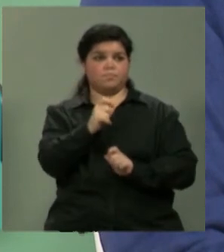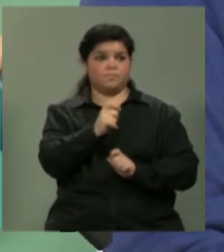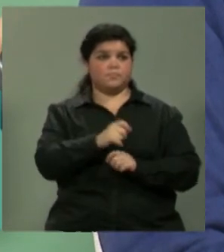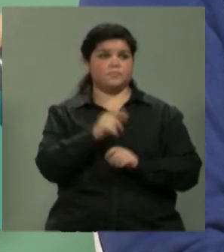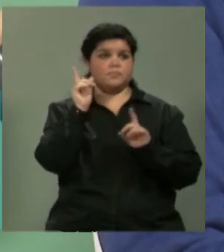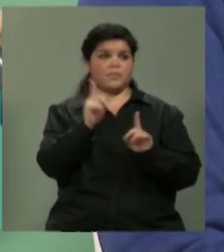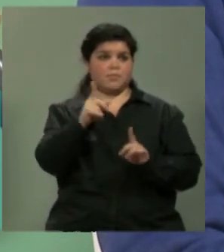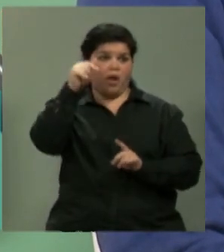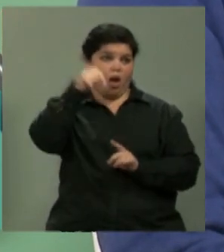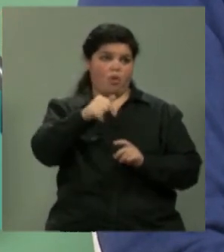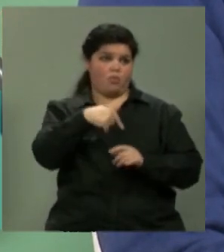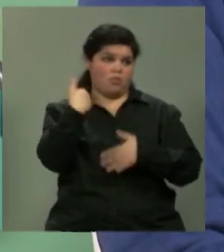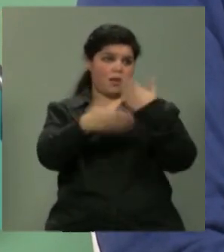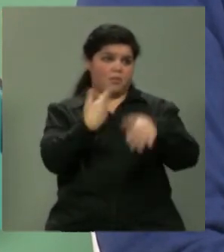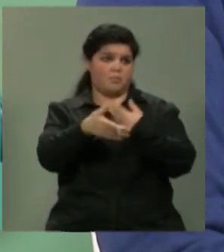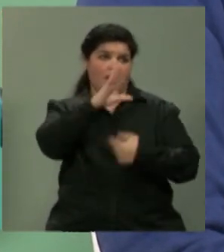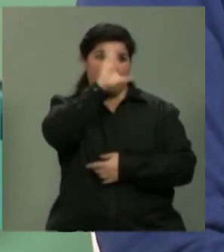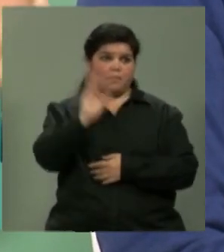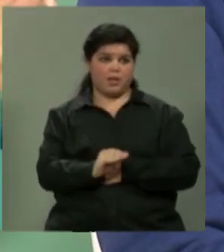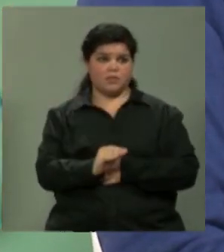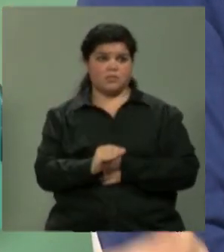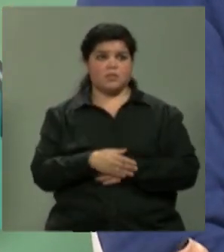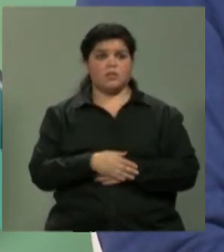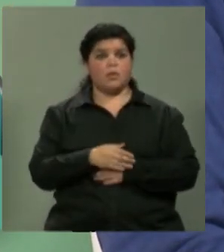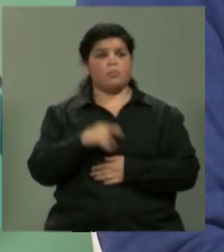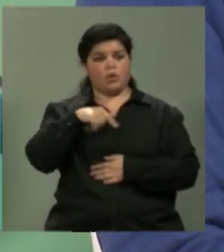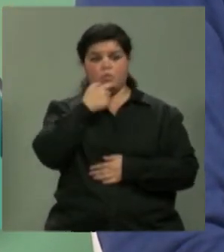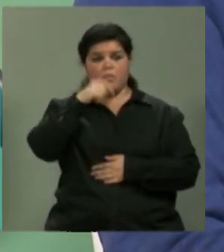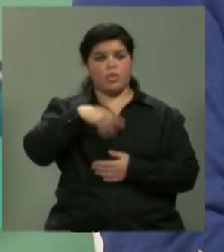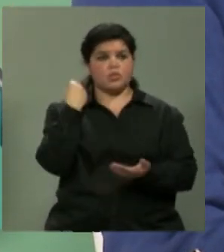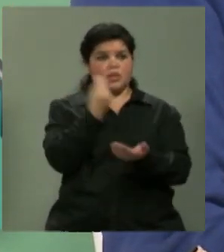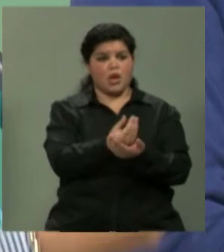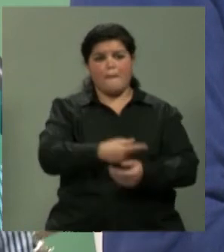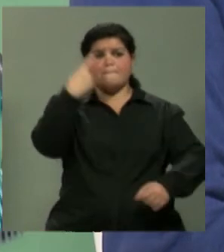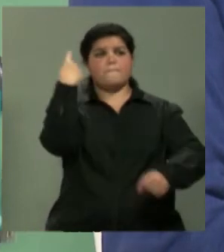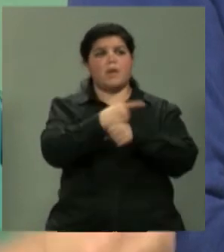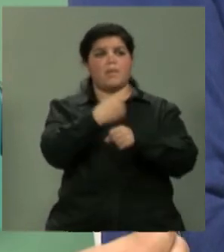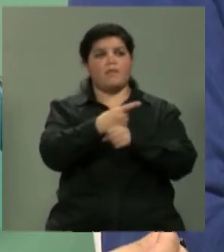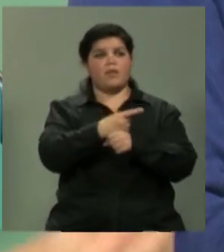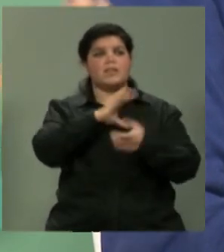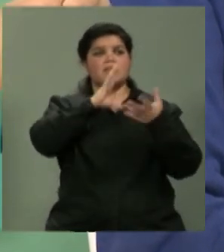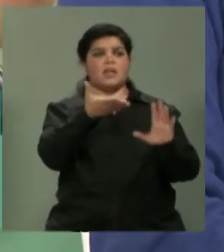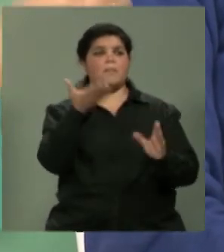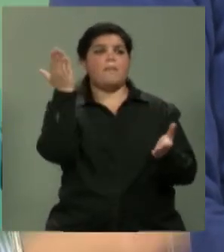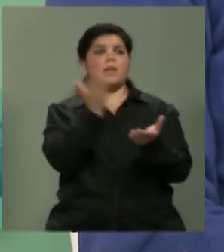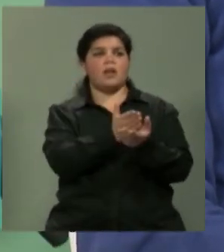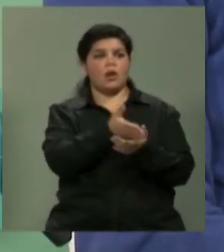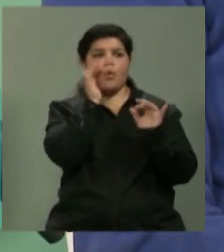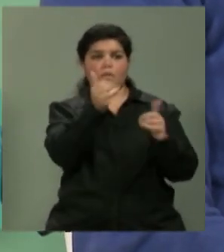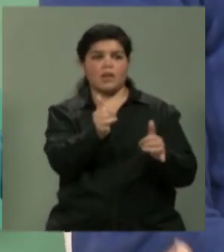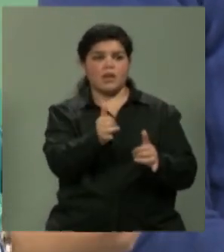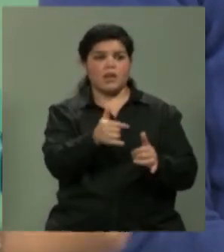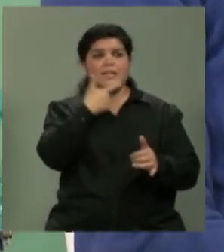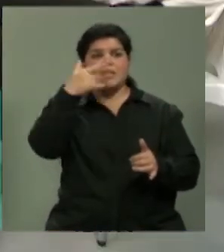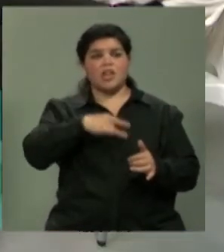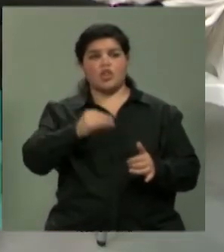es la que hoy en día está vigente en el país. Entonces digo, si como mendocinos fuimos pioneros de un sistema penal juvenil, yo digo, los legisladores